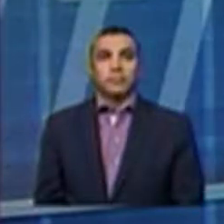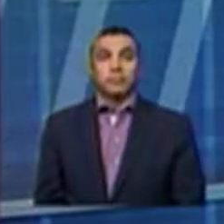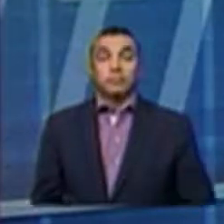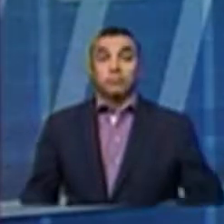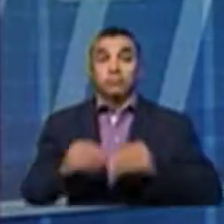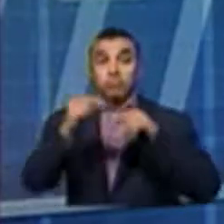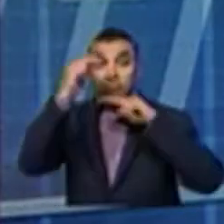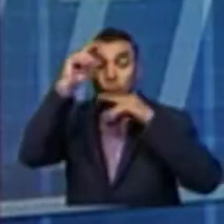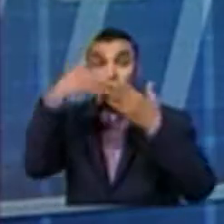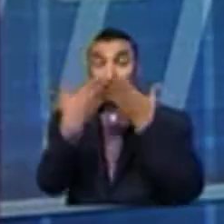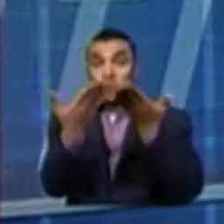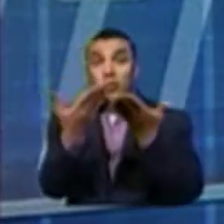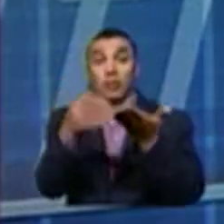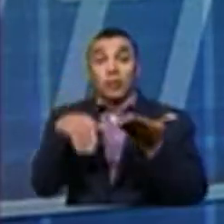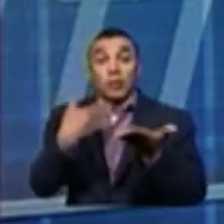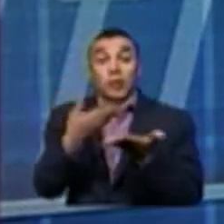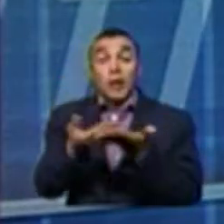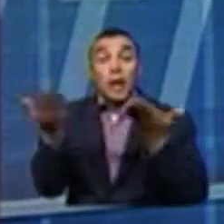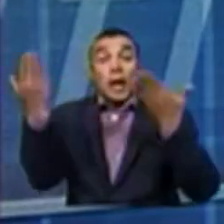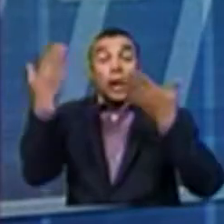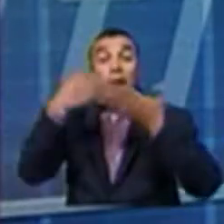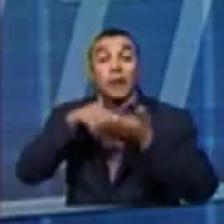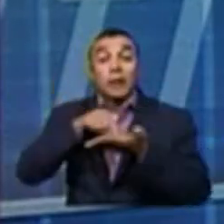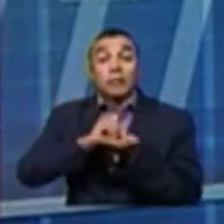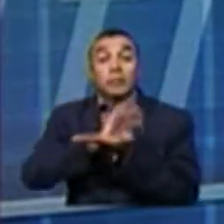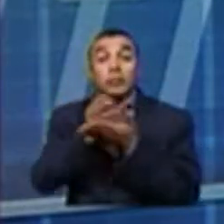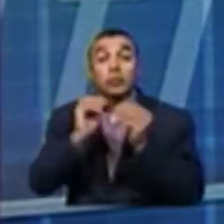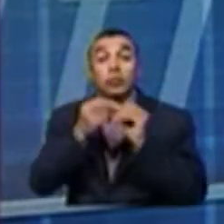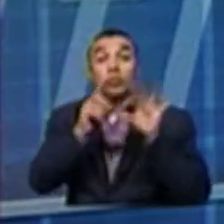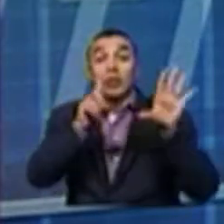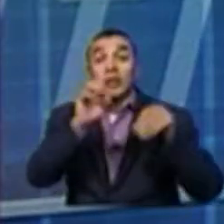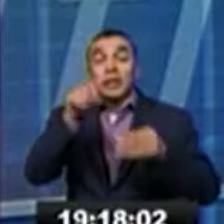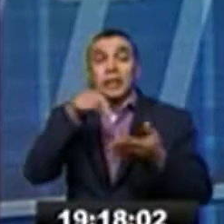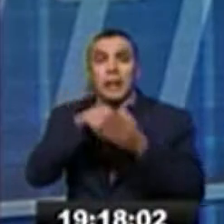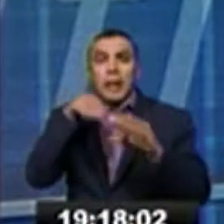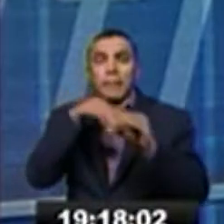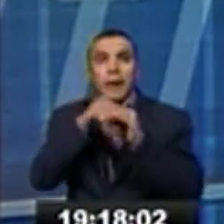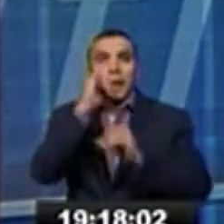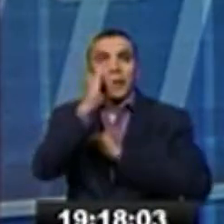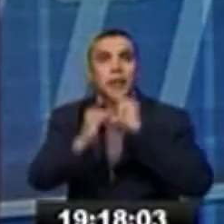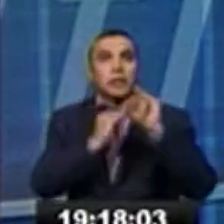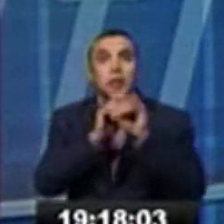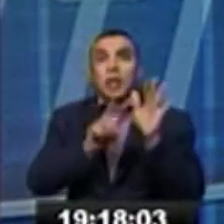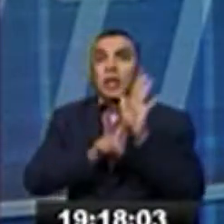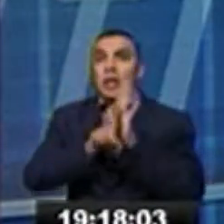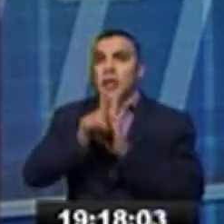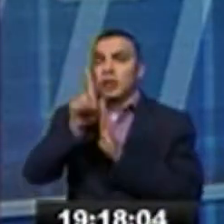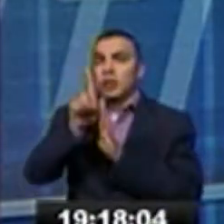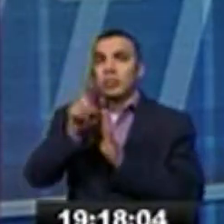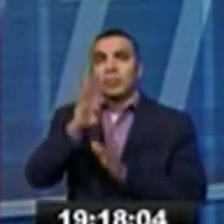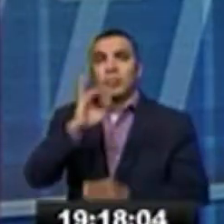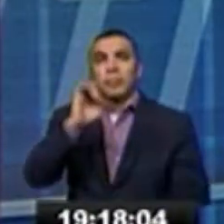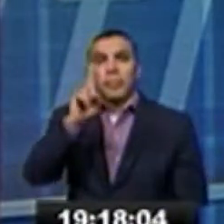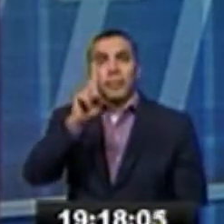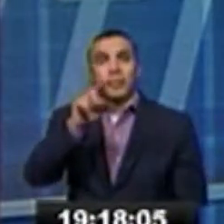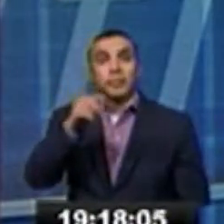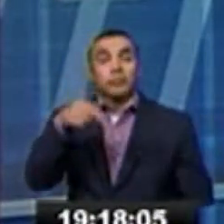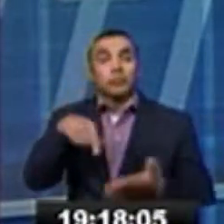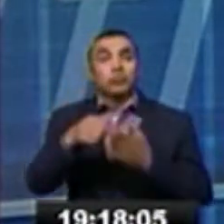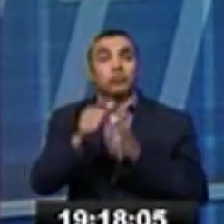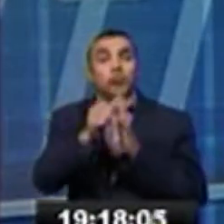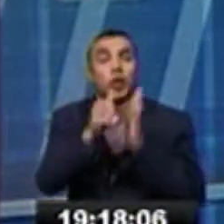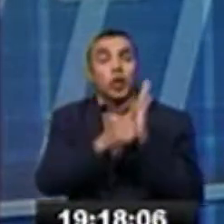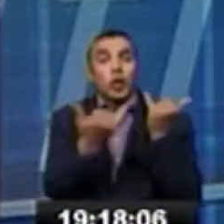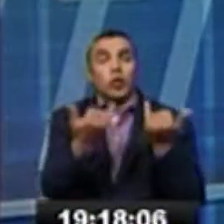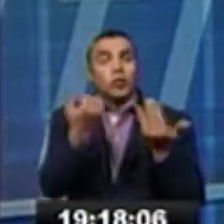Paz, noticias amigos, llega a su fin la asamblea número 60 del Banco Interamericano de Desarrollo. La agenda del día estuvo marcada